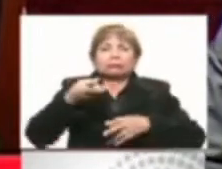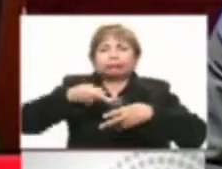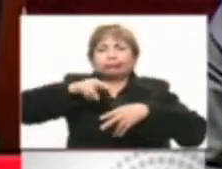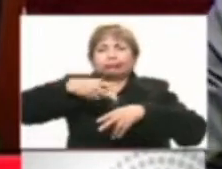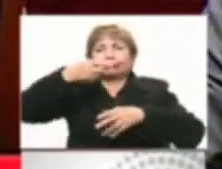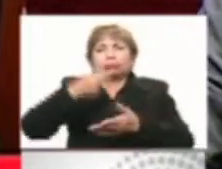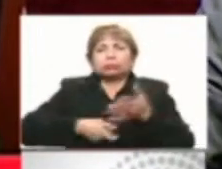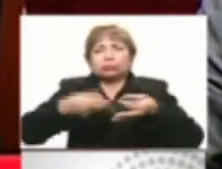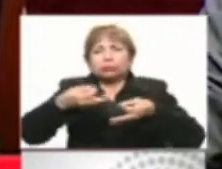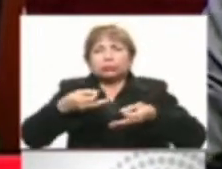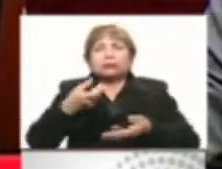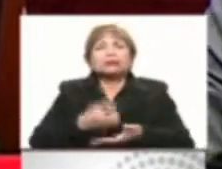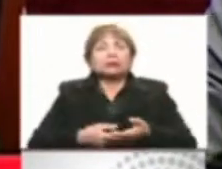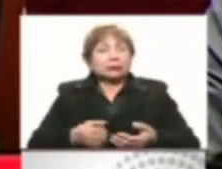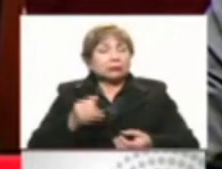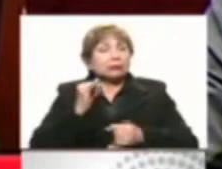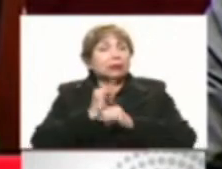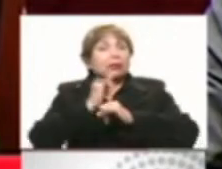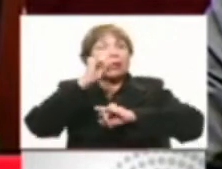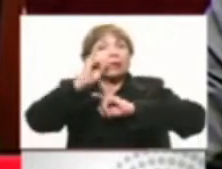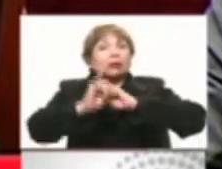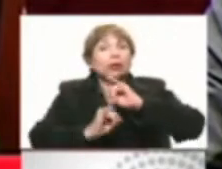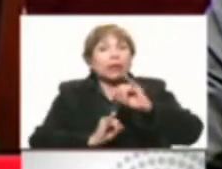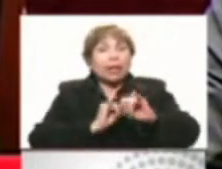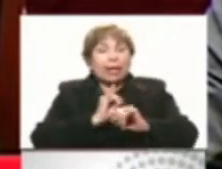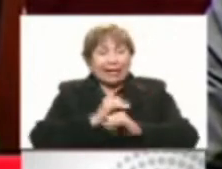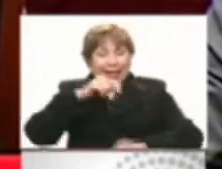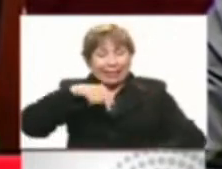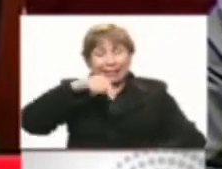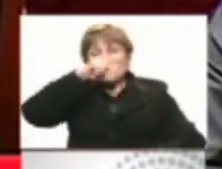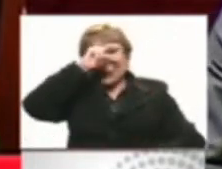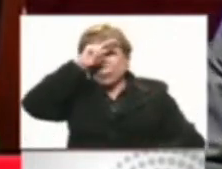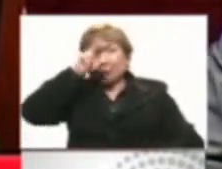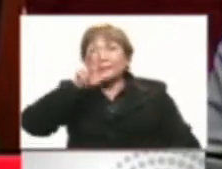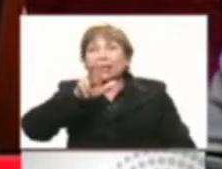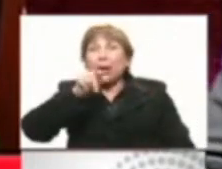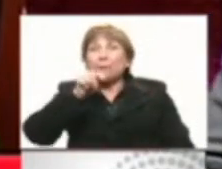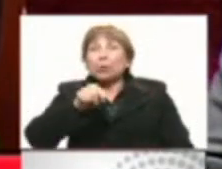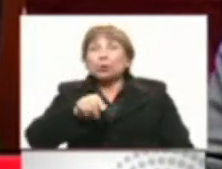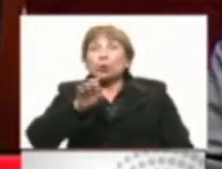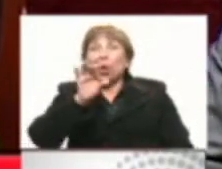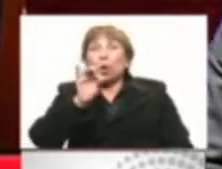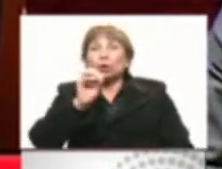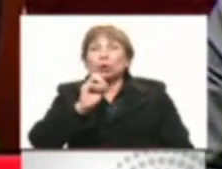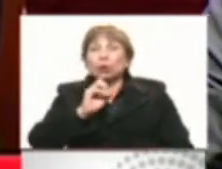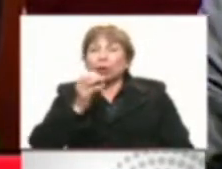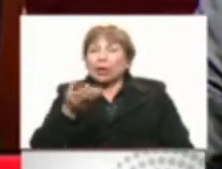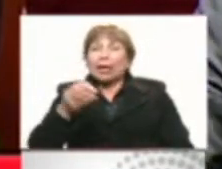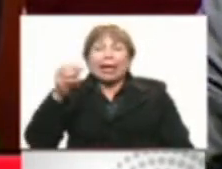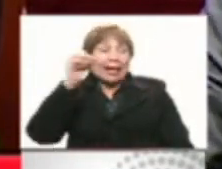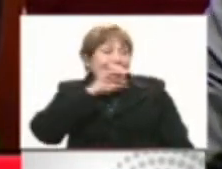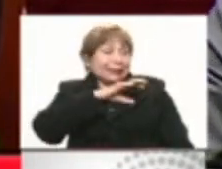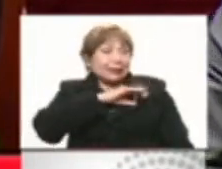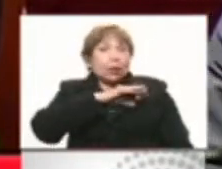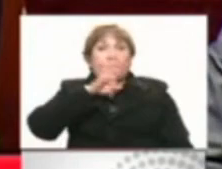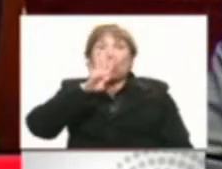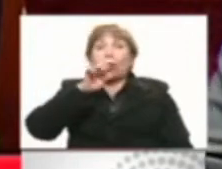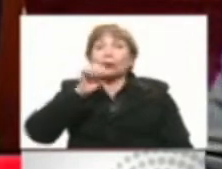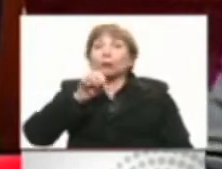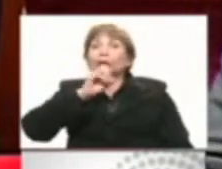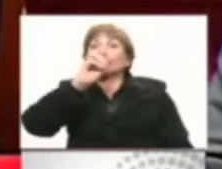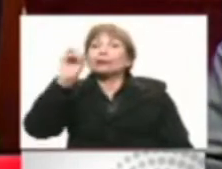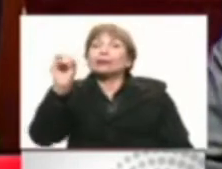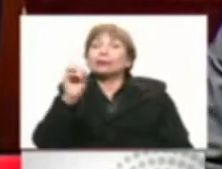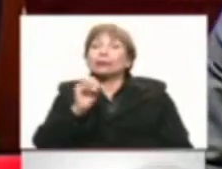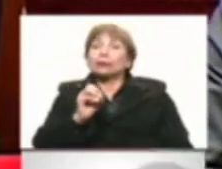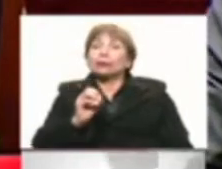nivel internacional. La inflación actual en Perú es 3,8% anual, en Chile es